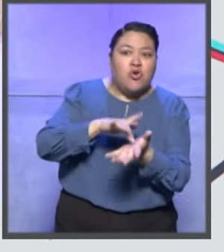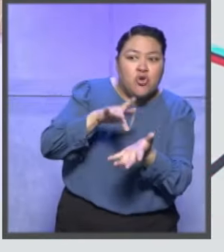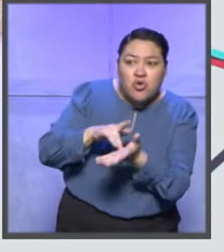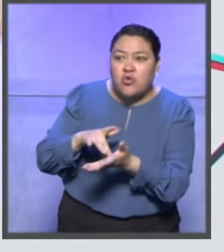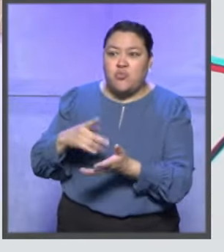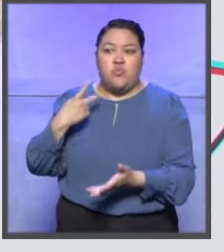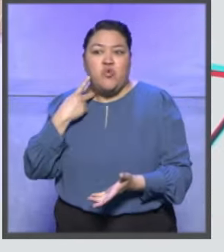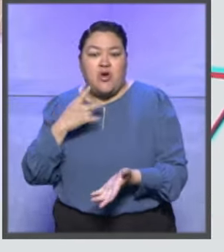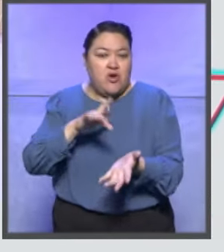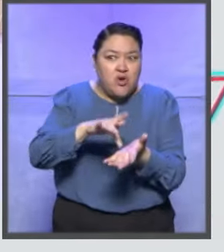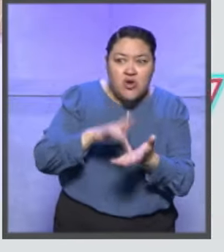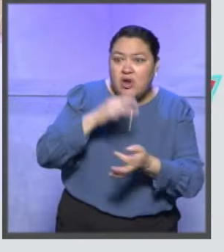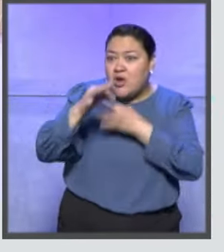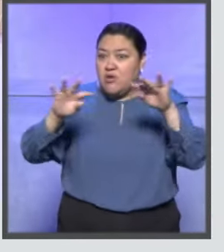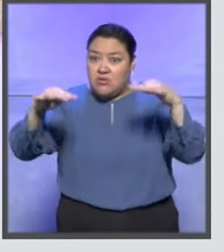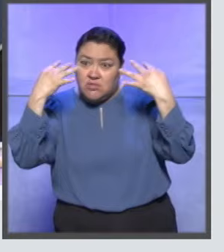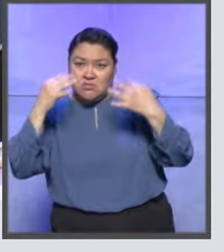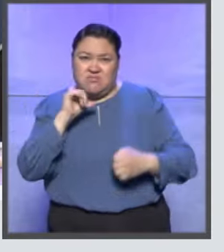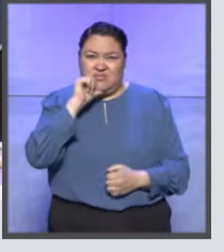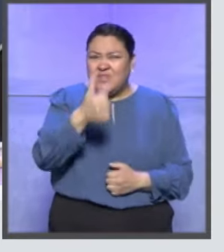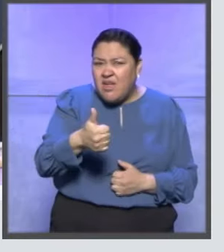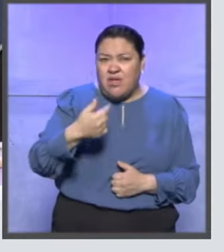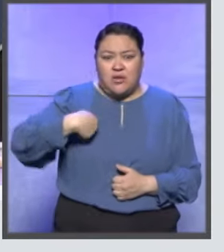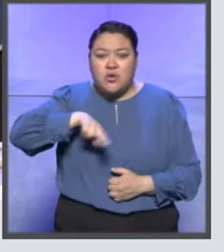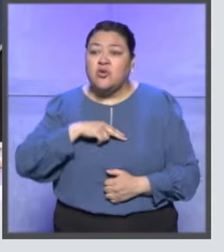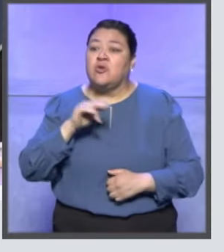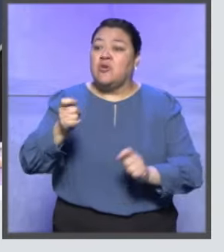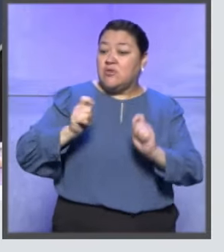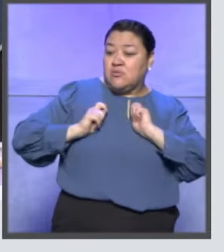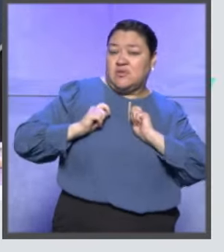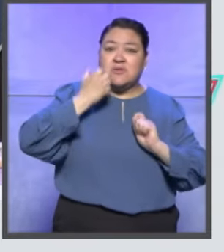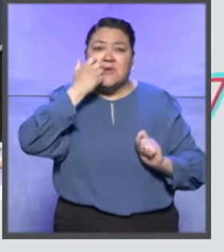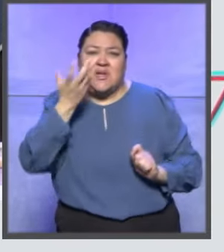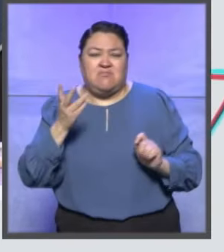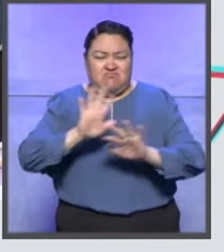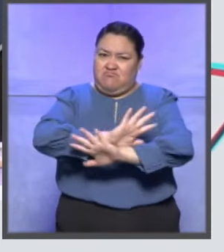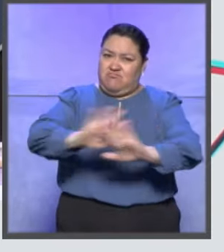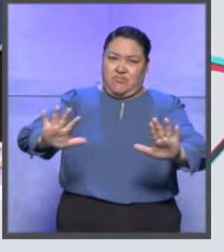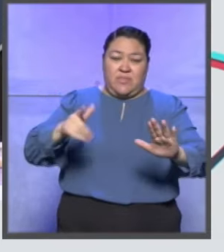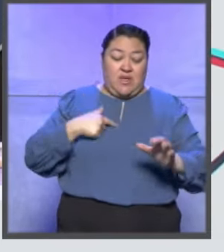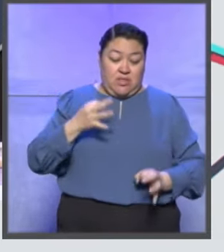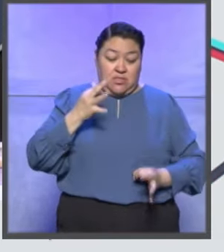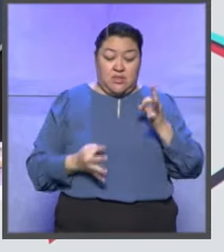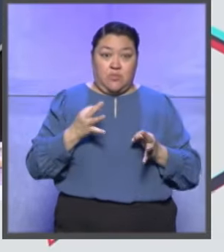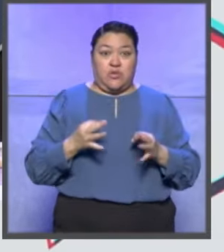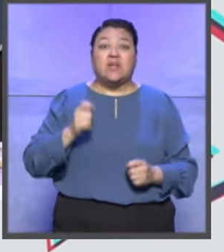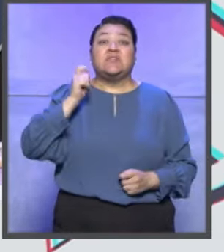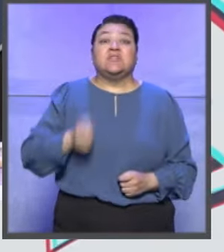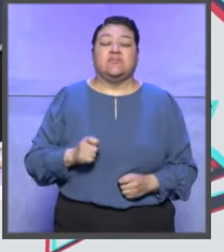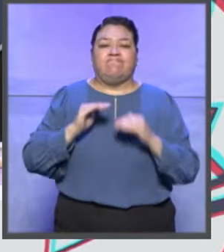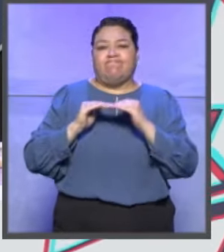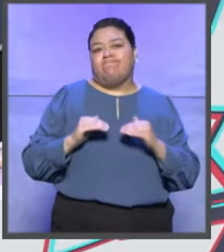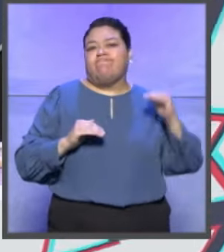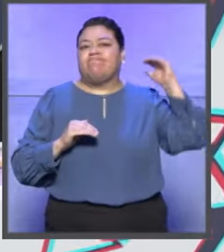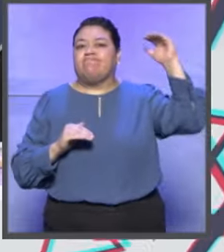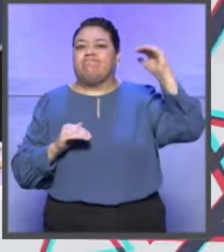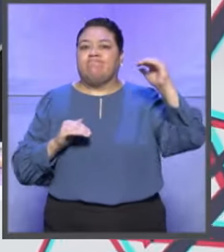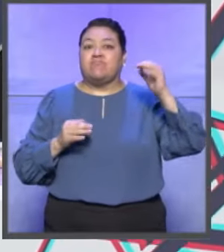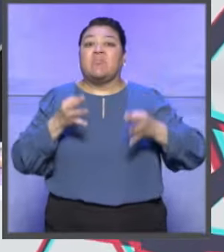actor político, no está en campaña, no está buscando una candidatura. El Tribunal Electoral es la